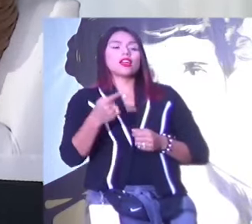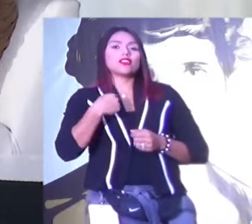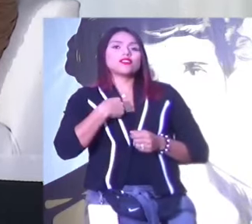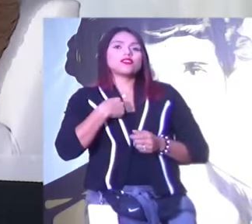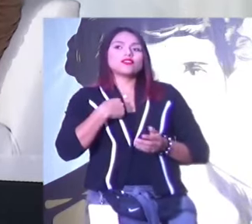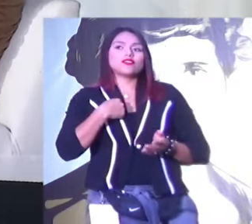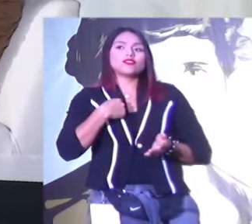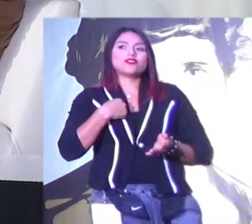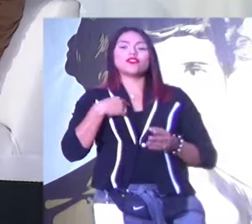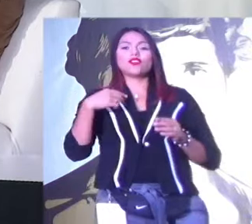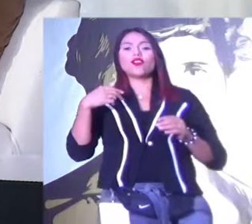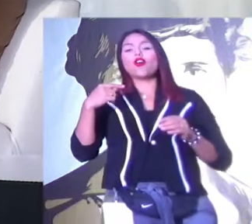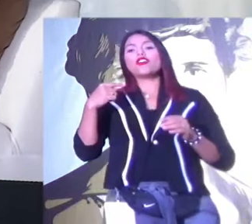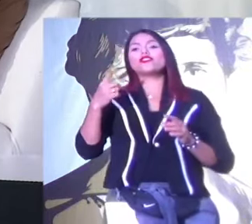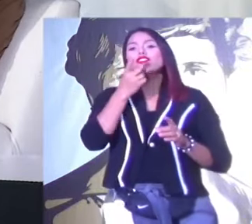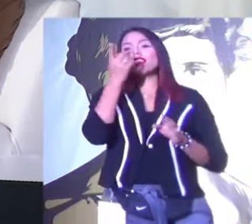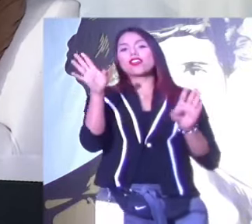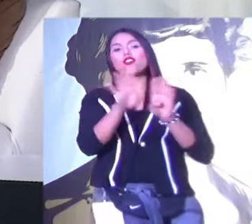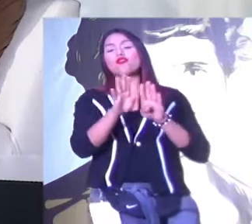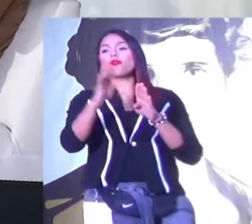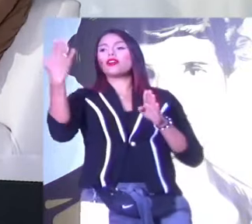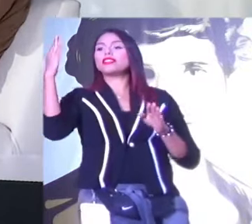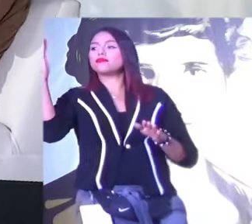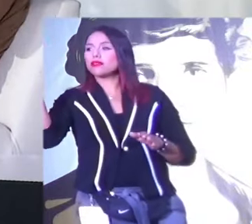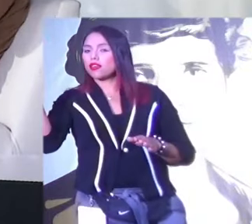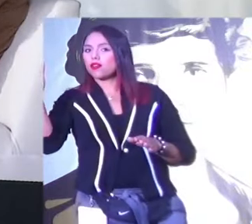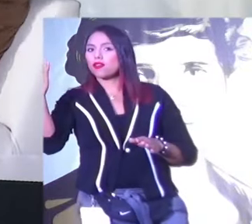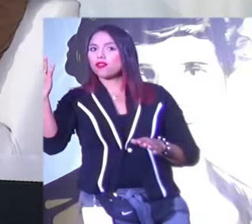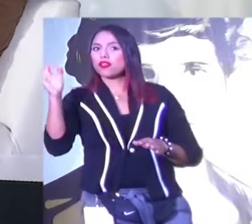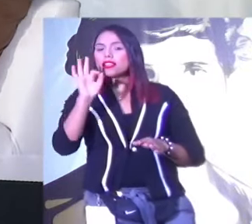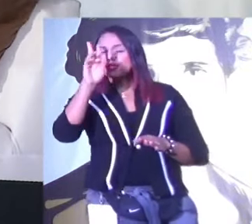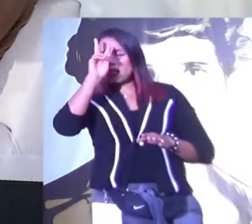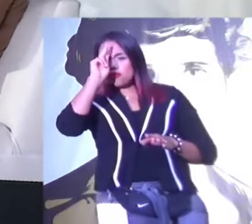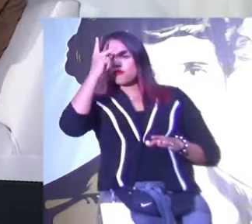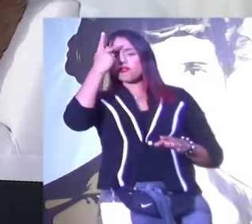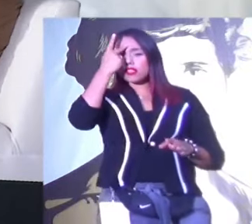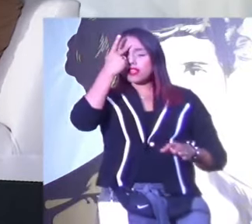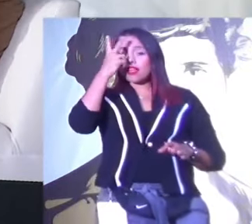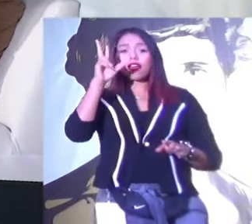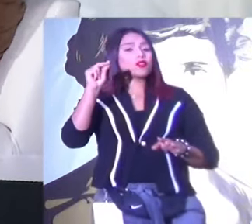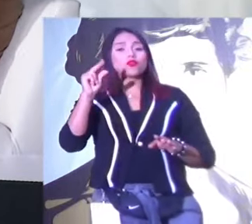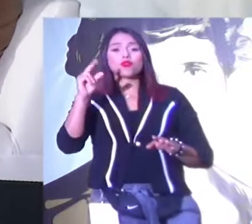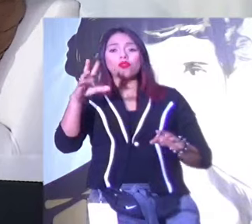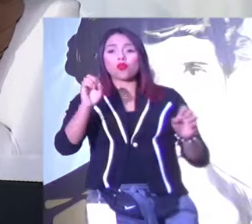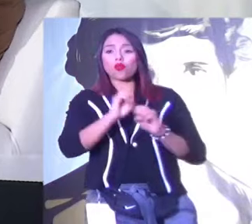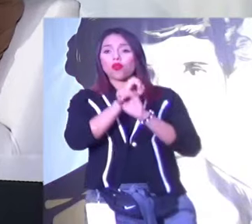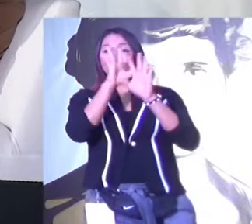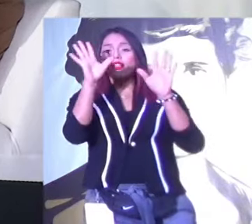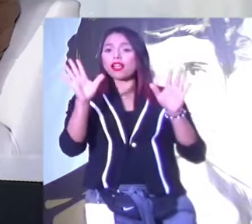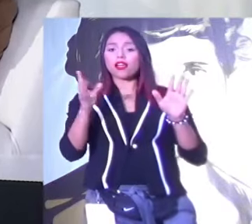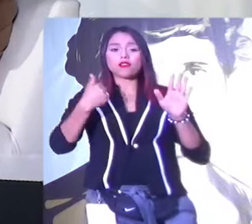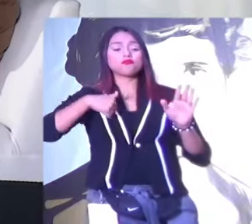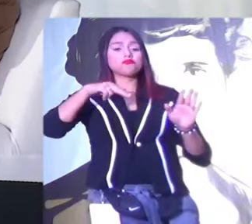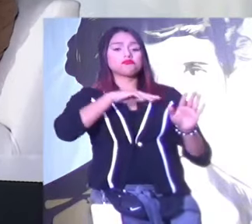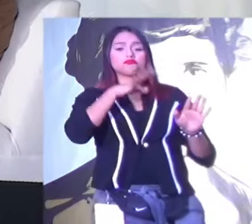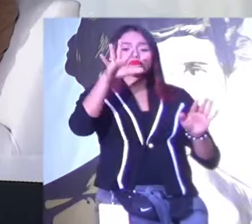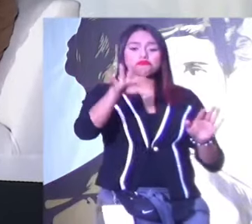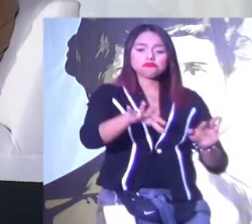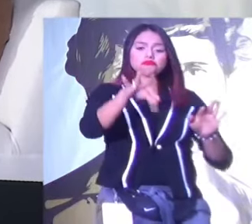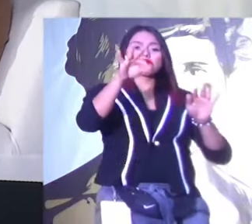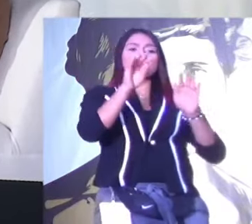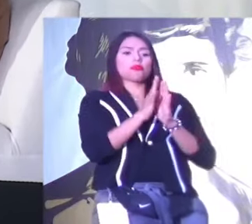espejos, me parece una caja de espejos no solo sobre sí misma y sobre su arquitectura, sino sobre los que lo tomamos y lo abrimos y entramos